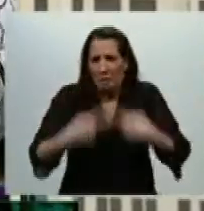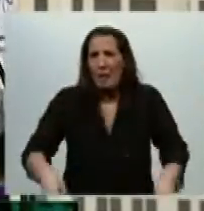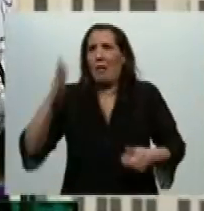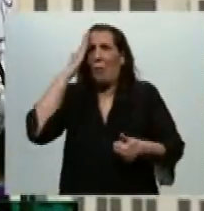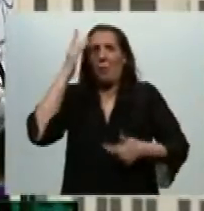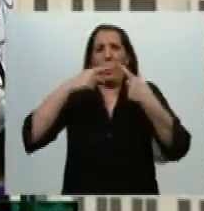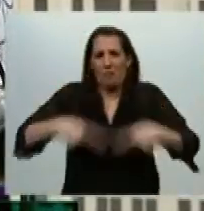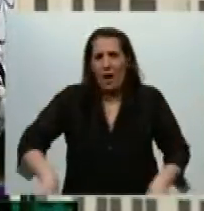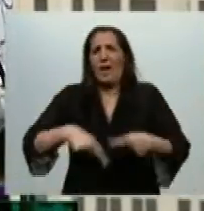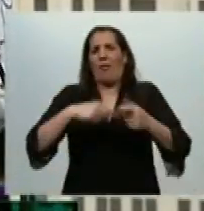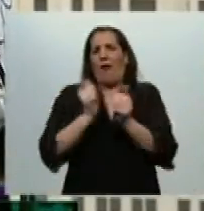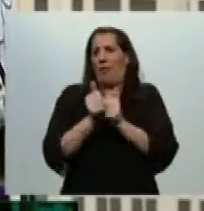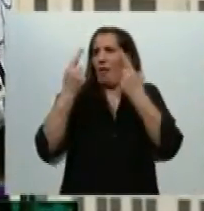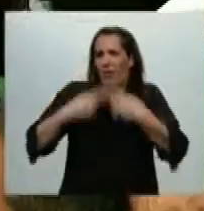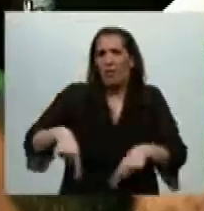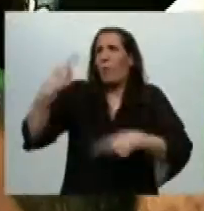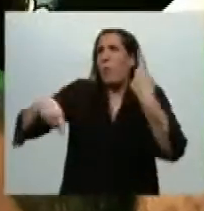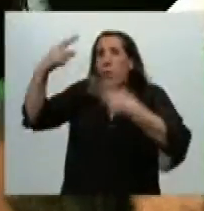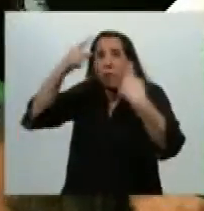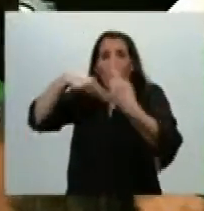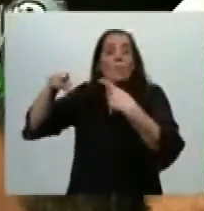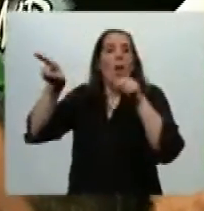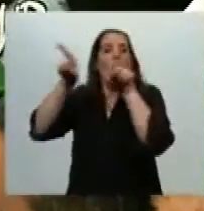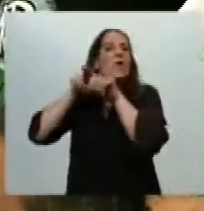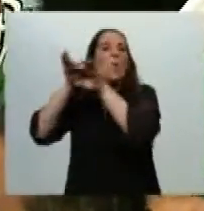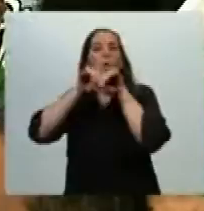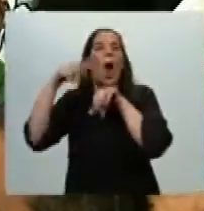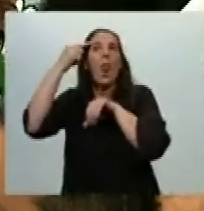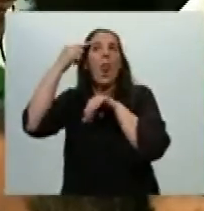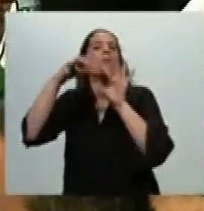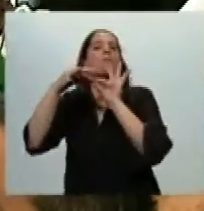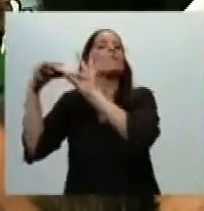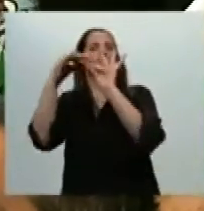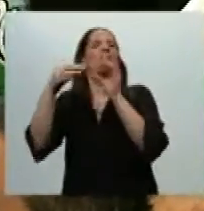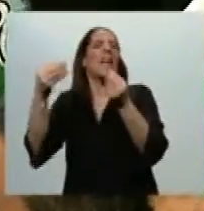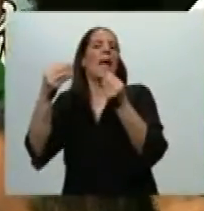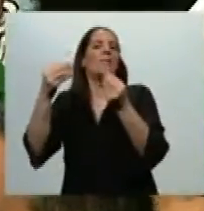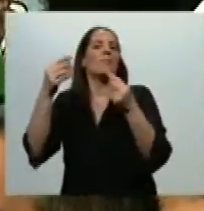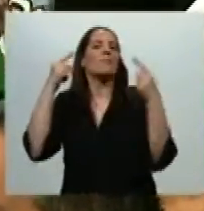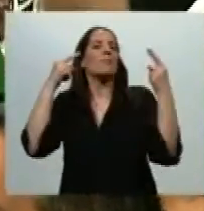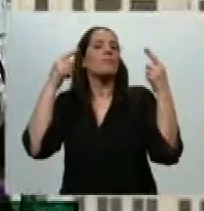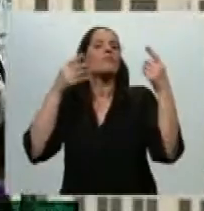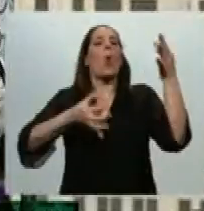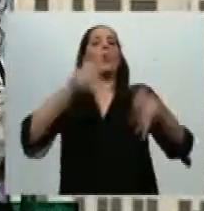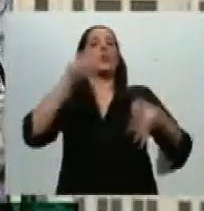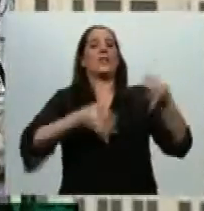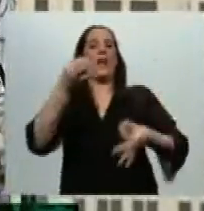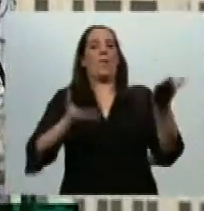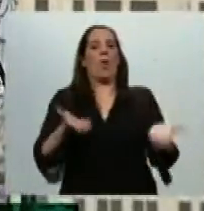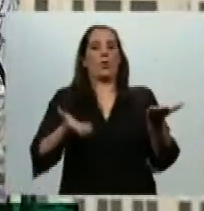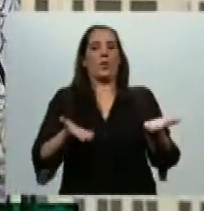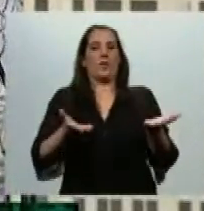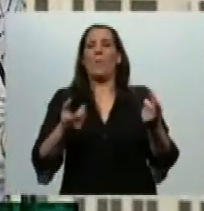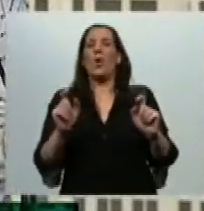historias, pero con un mismo sentido común, el de la justicia, porque no es justo que un puñado